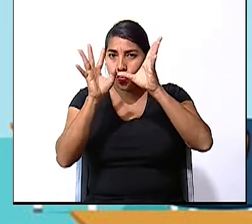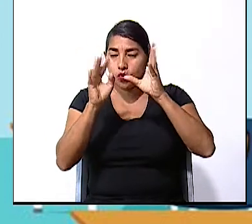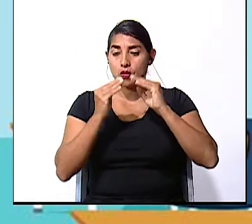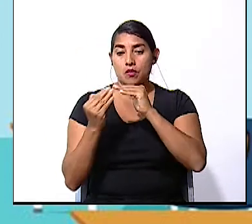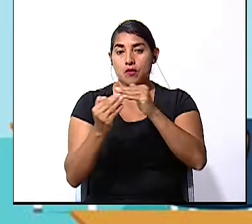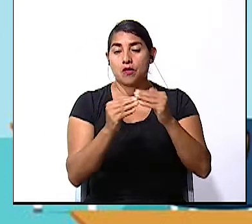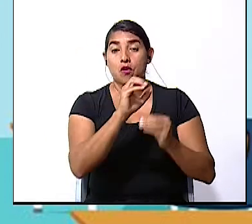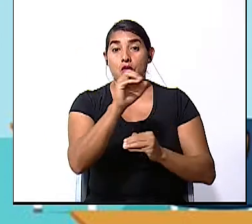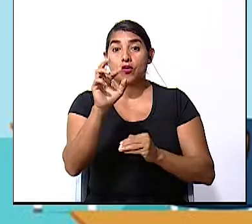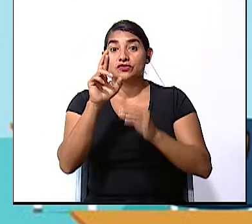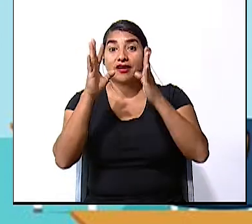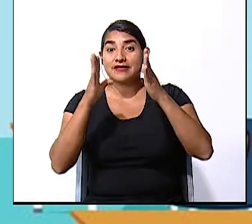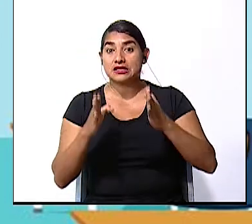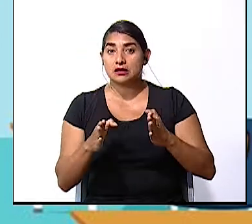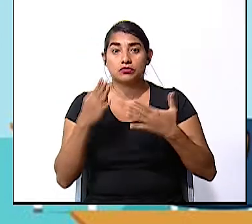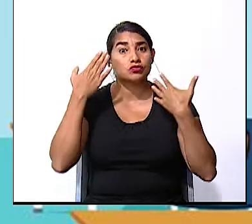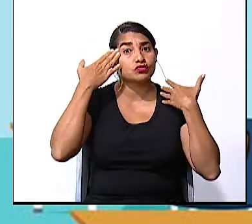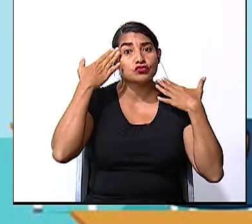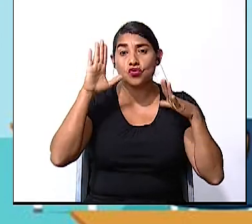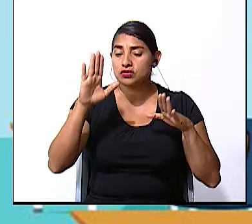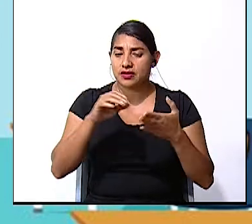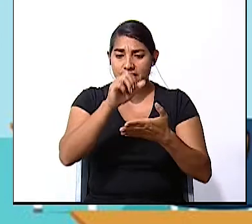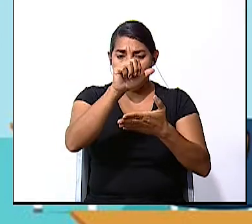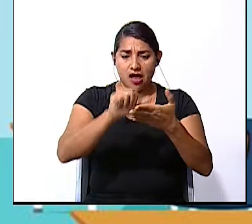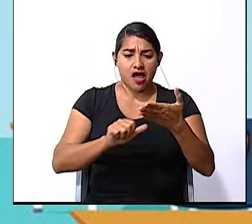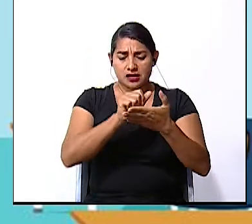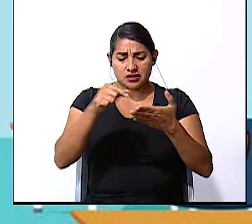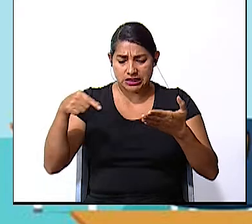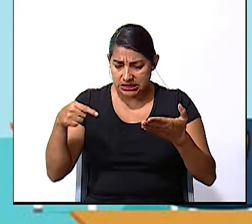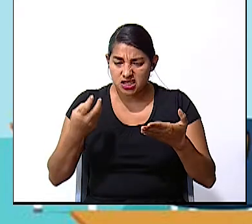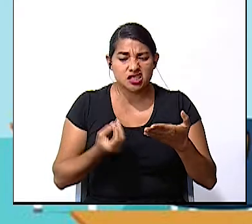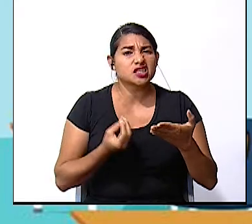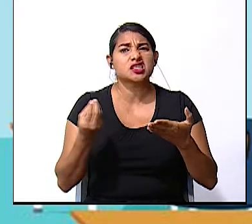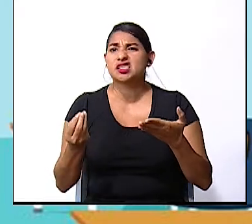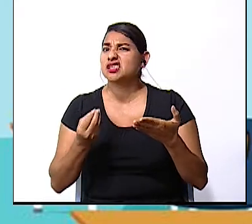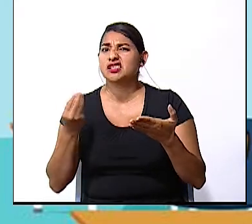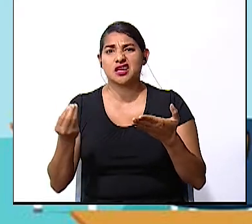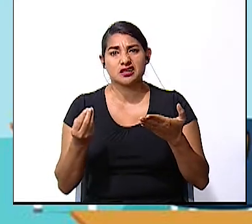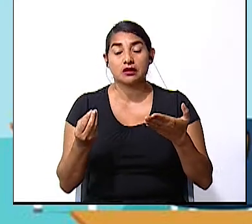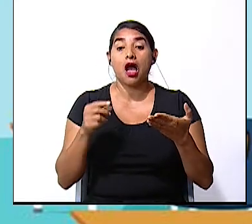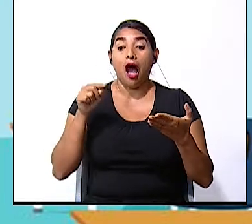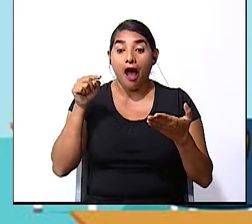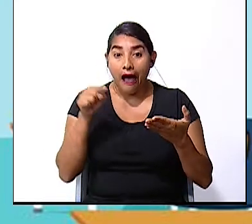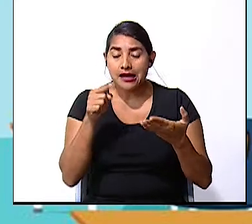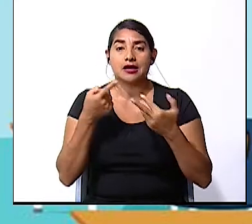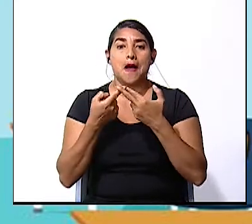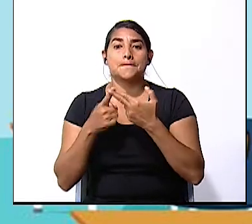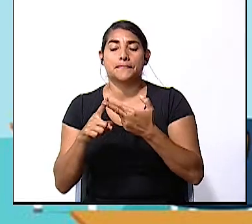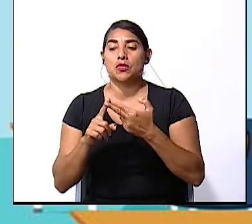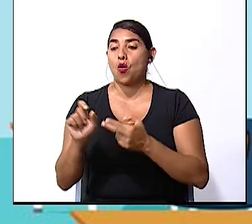ciudadanos costarricenses que no sabían qué era lo que tenían que hacer. Ahí